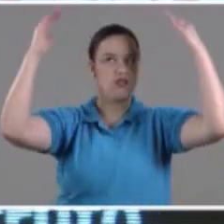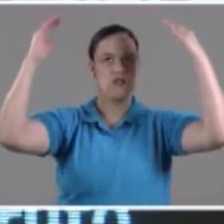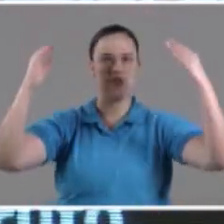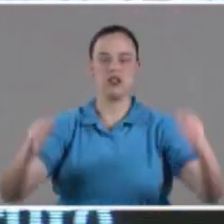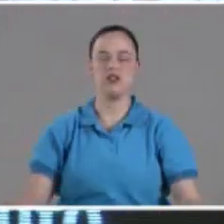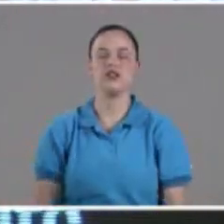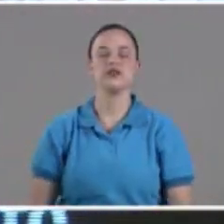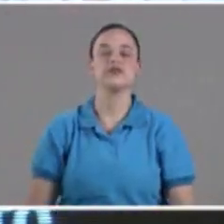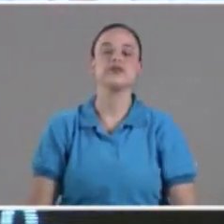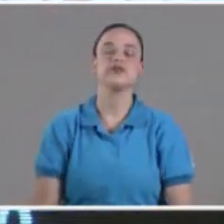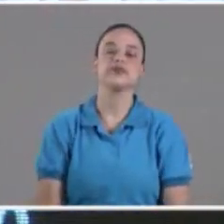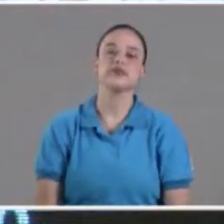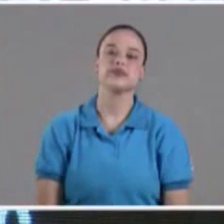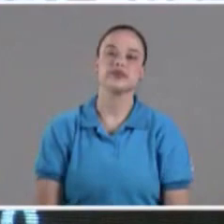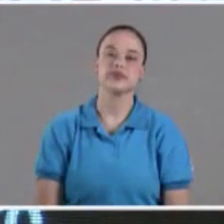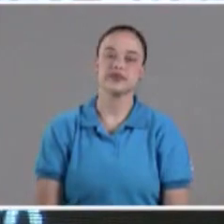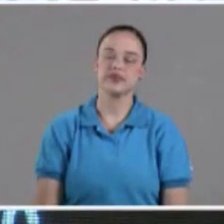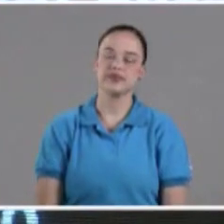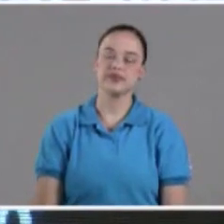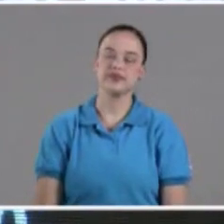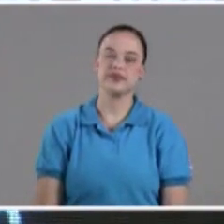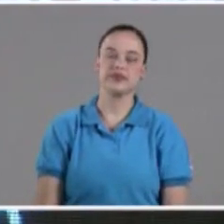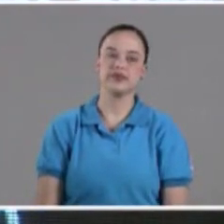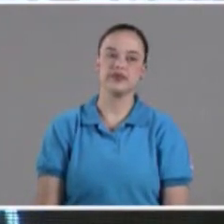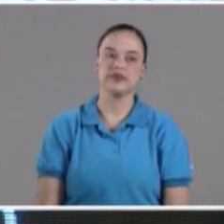hasta de la línea me llamaban